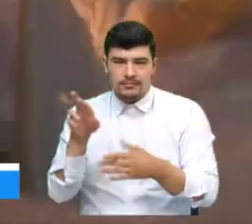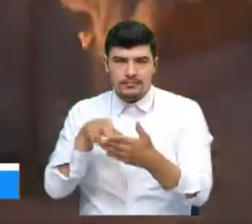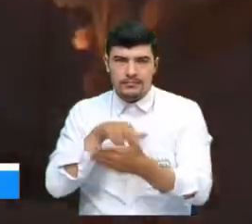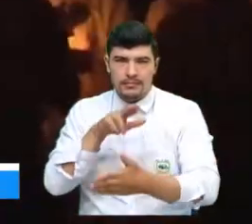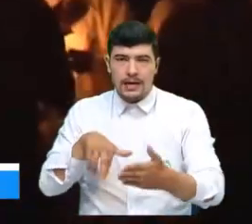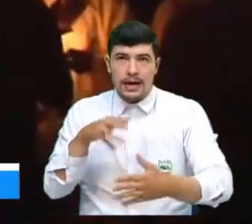teletrabajo